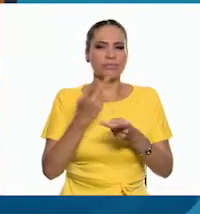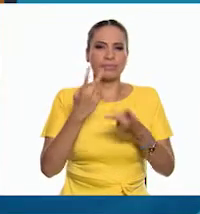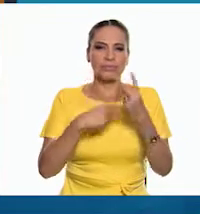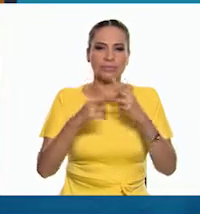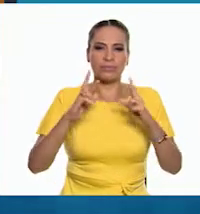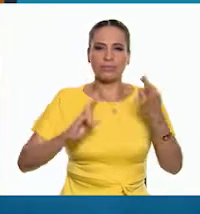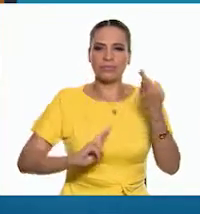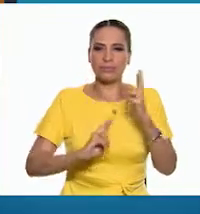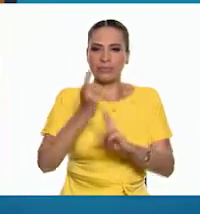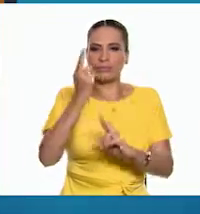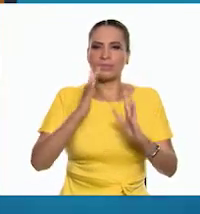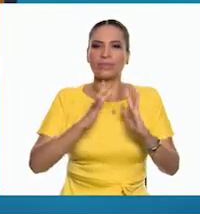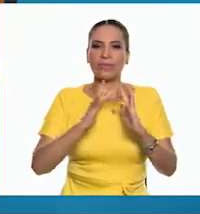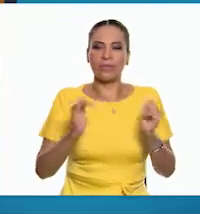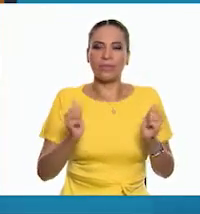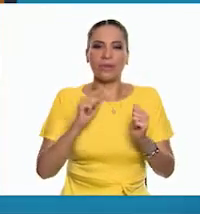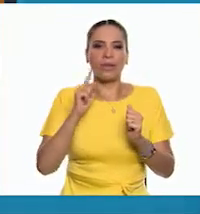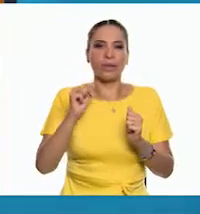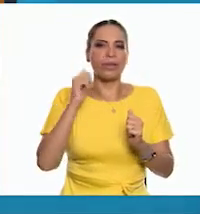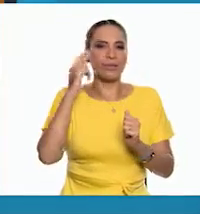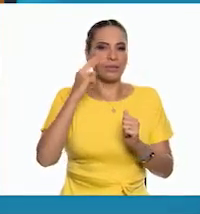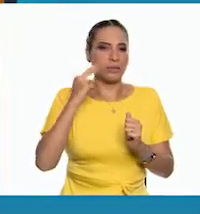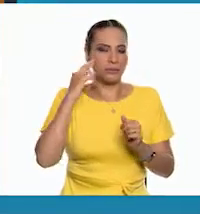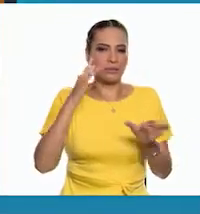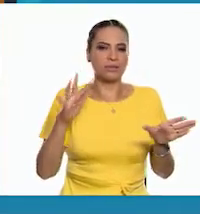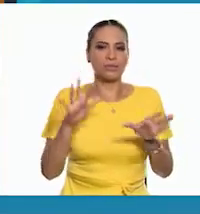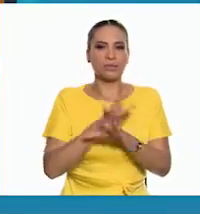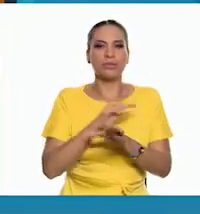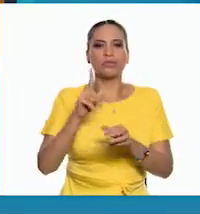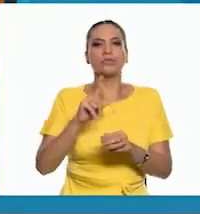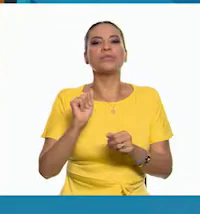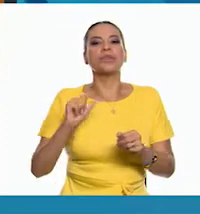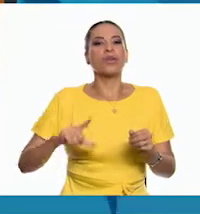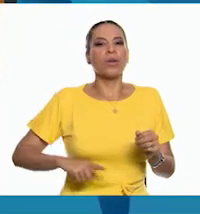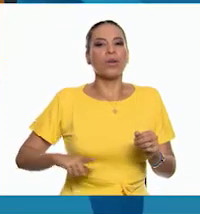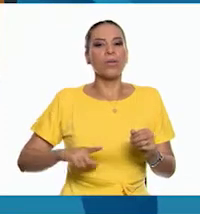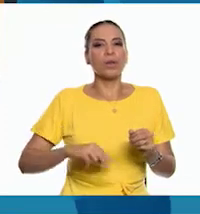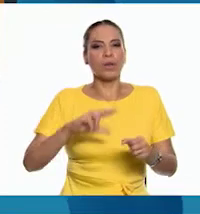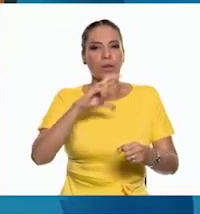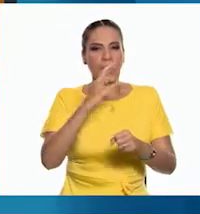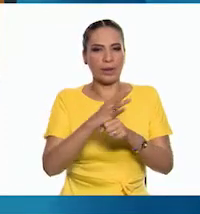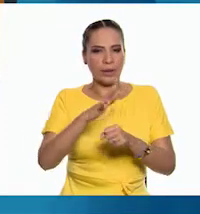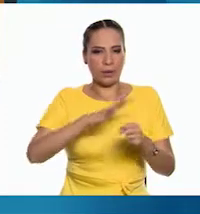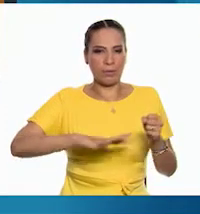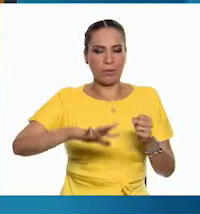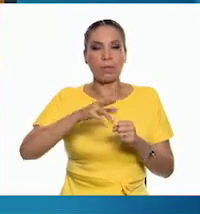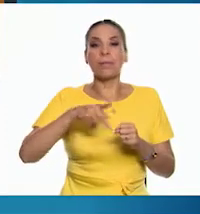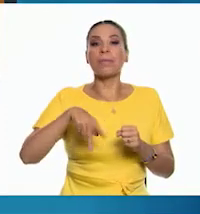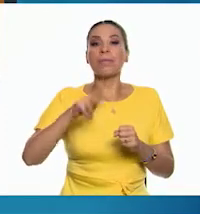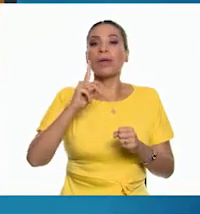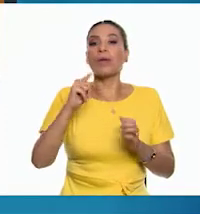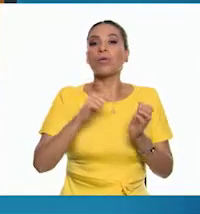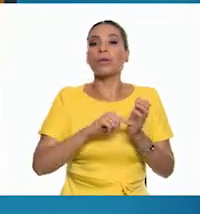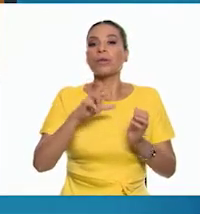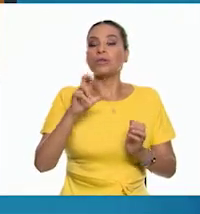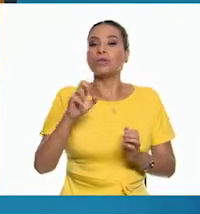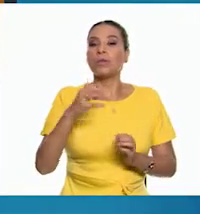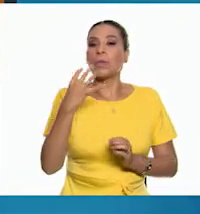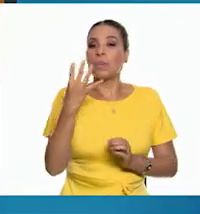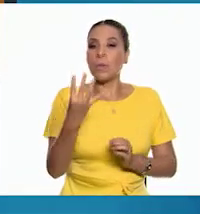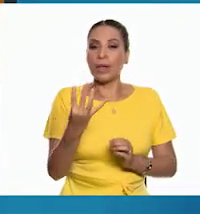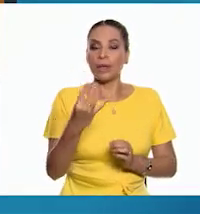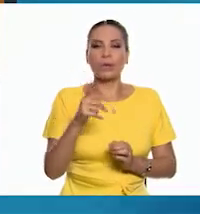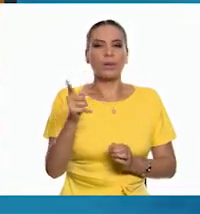la Revolución Francesa y la monarquía fue reemplazada por un gobierno republicano. Sin embargo, en